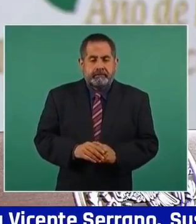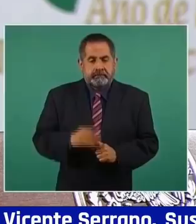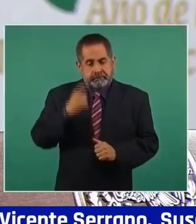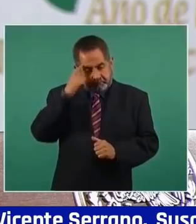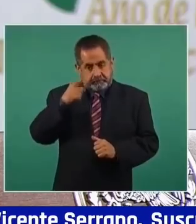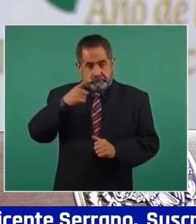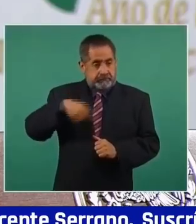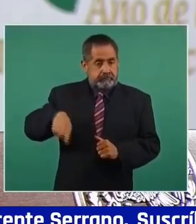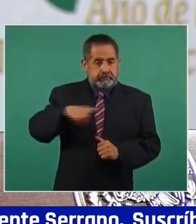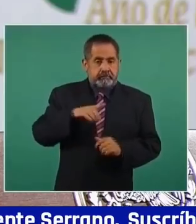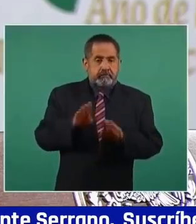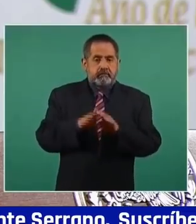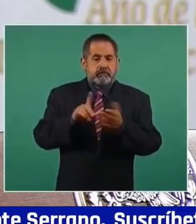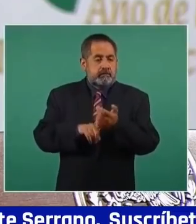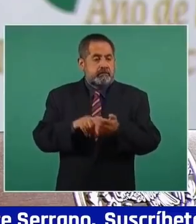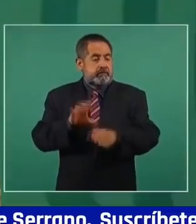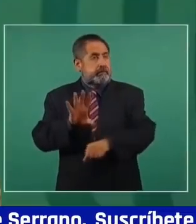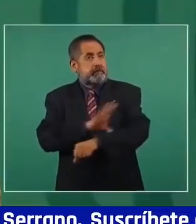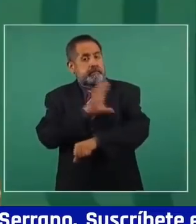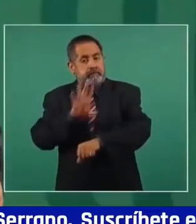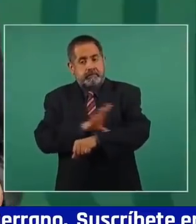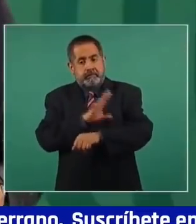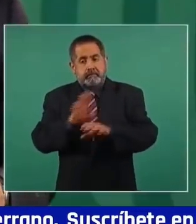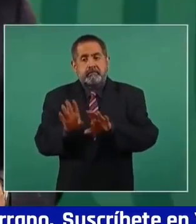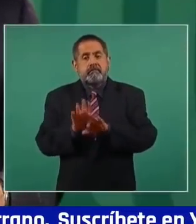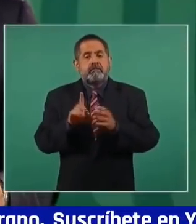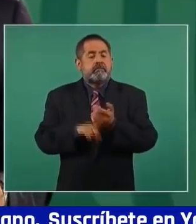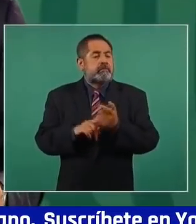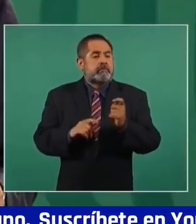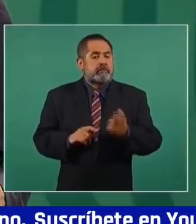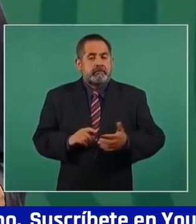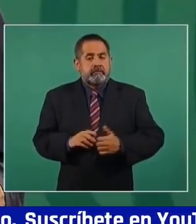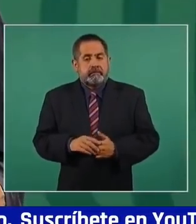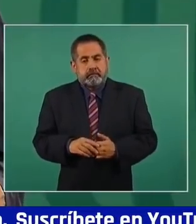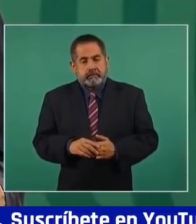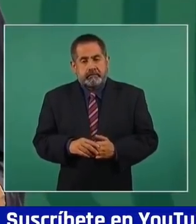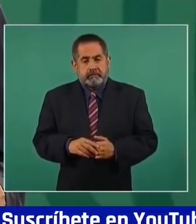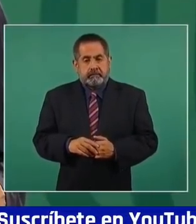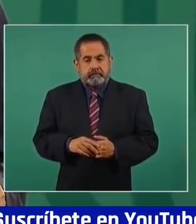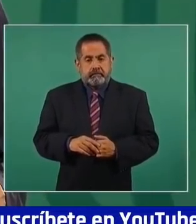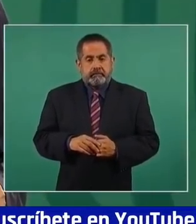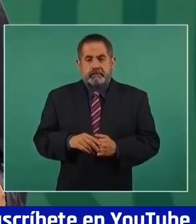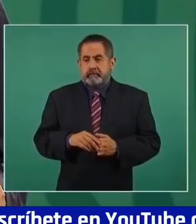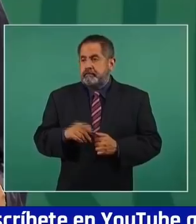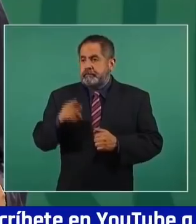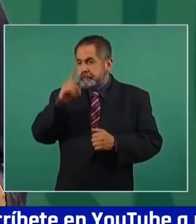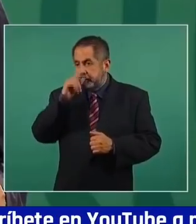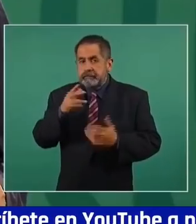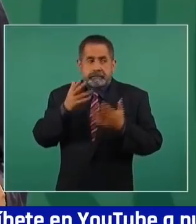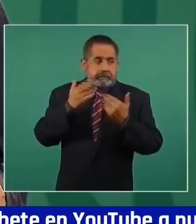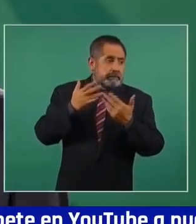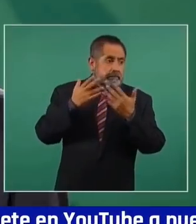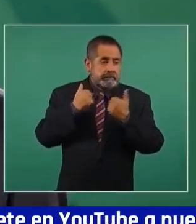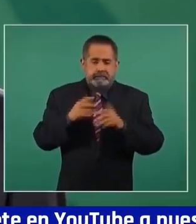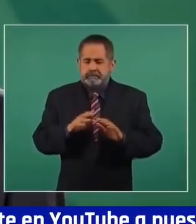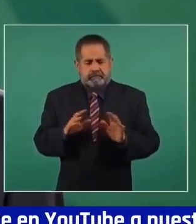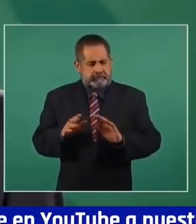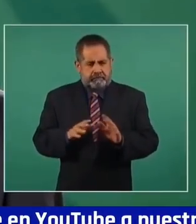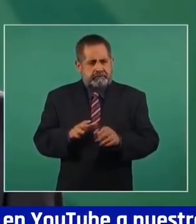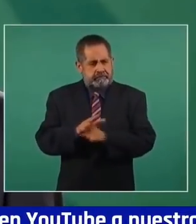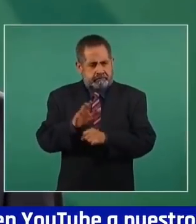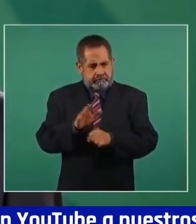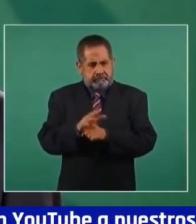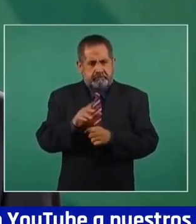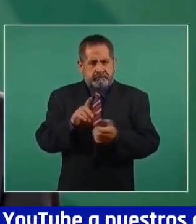para que la energía eléctrica no falte y no